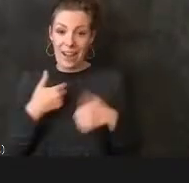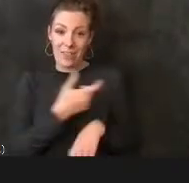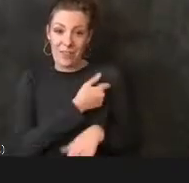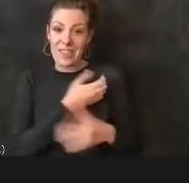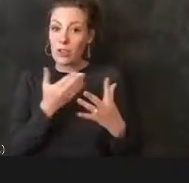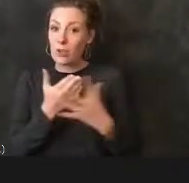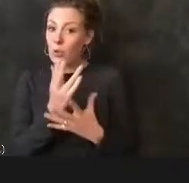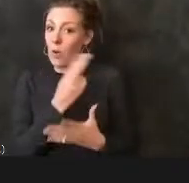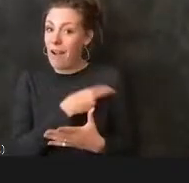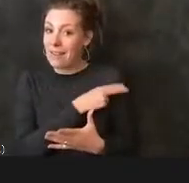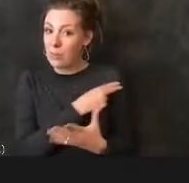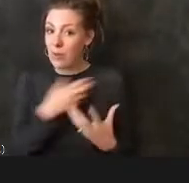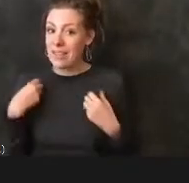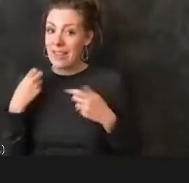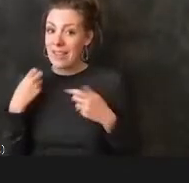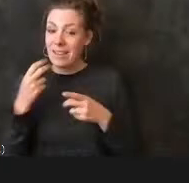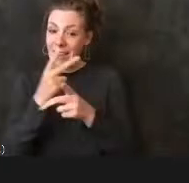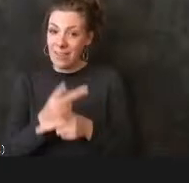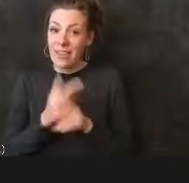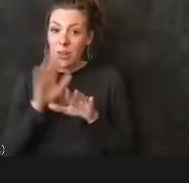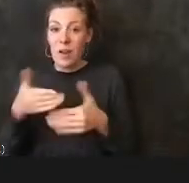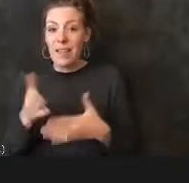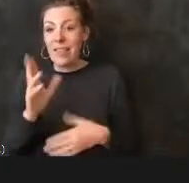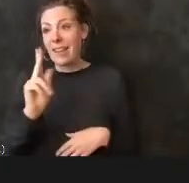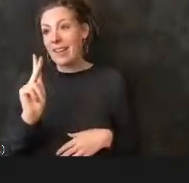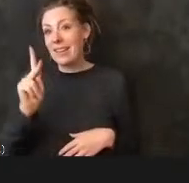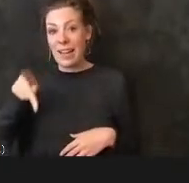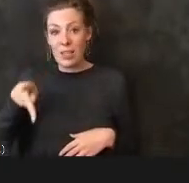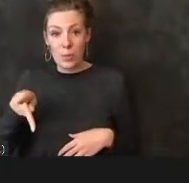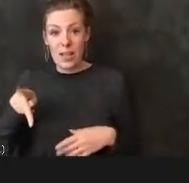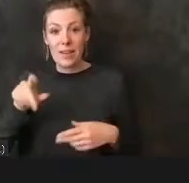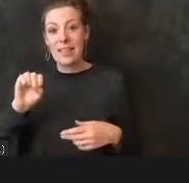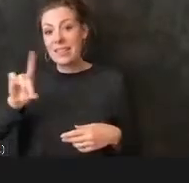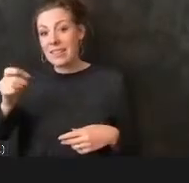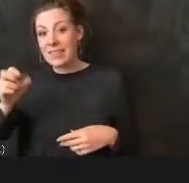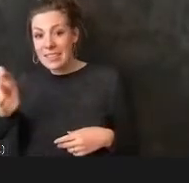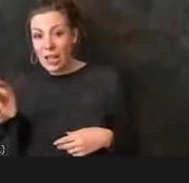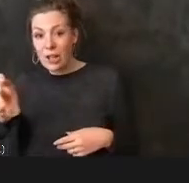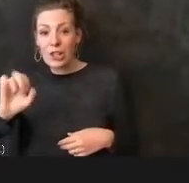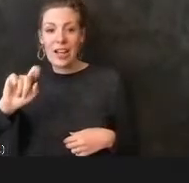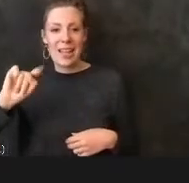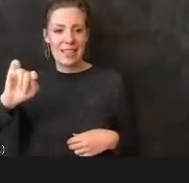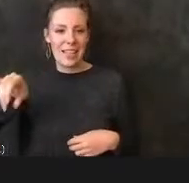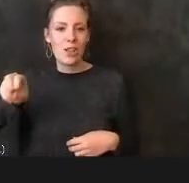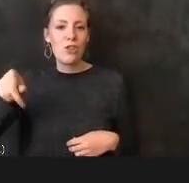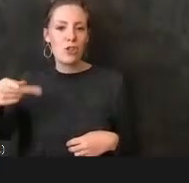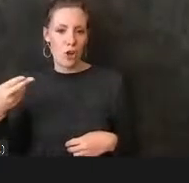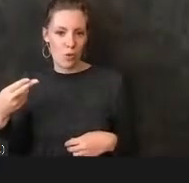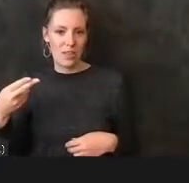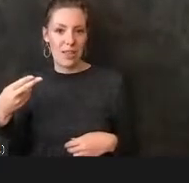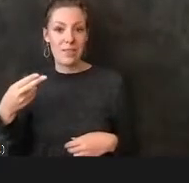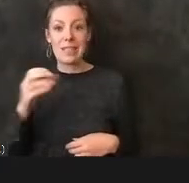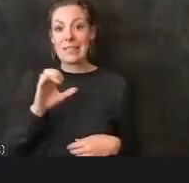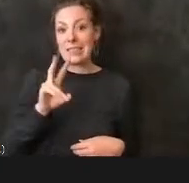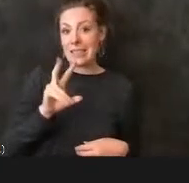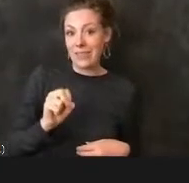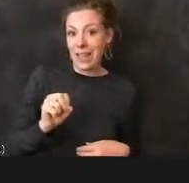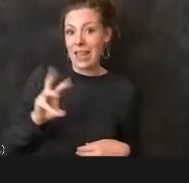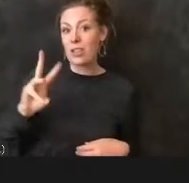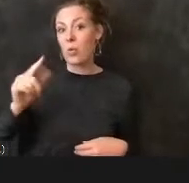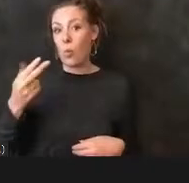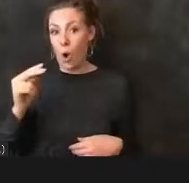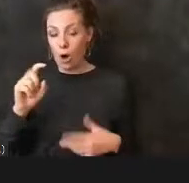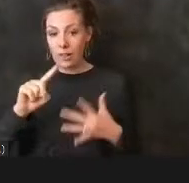día, y eso incluye hospitales Kaiser, Sutter y St. Joseph's, y también nuestros centros calificados